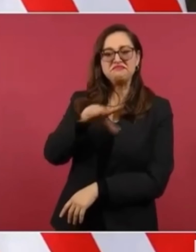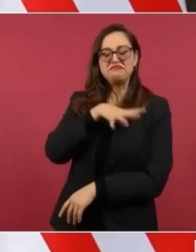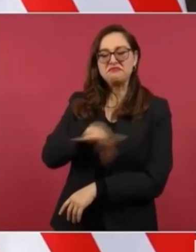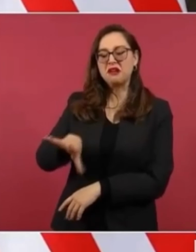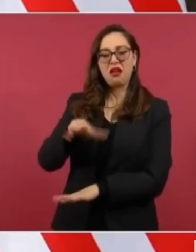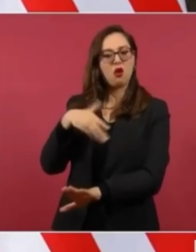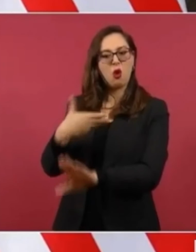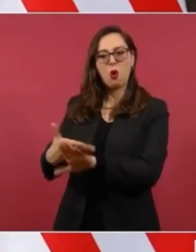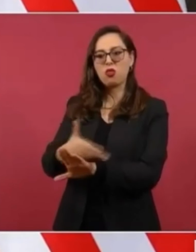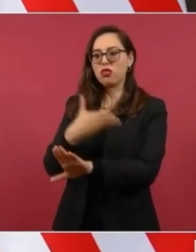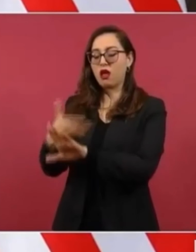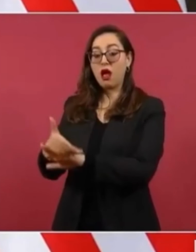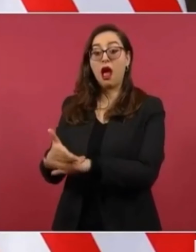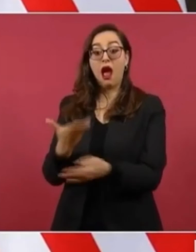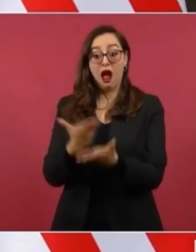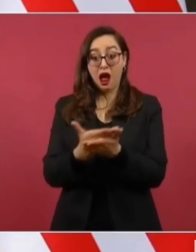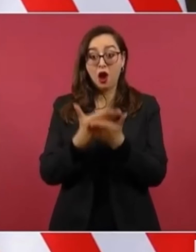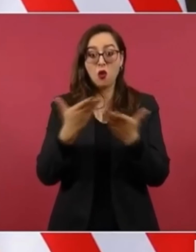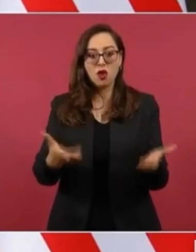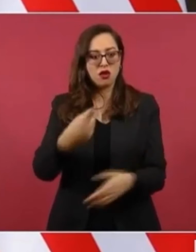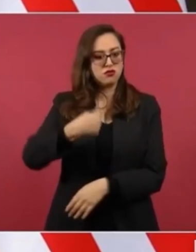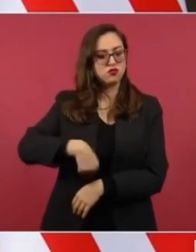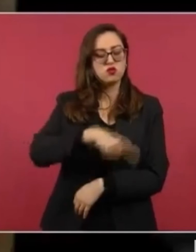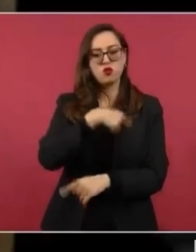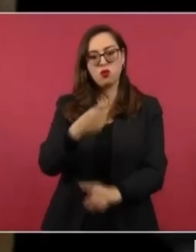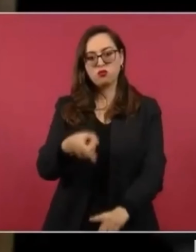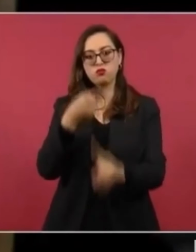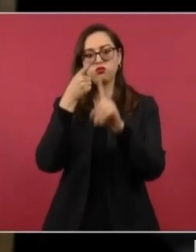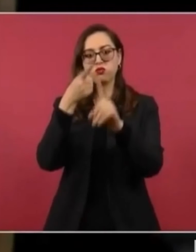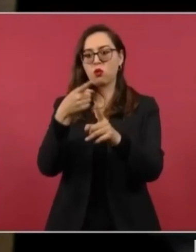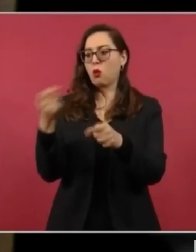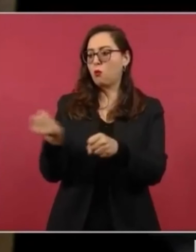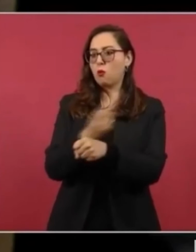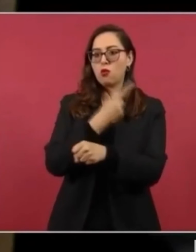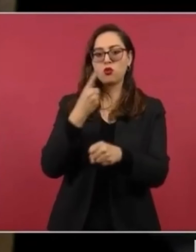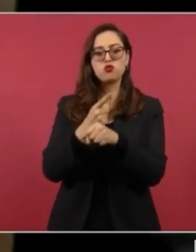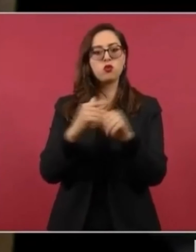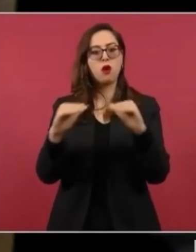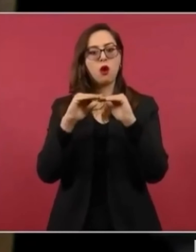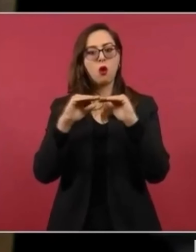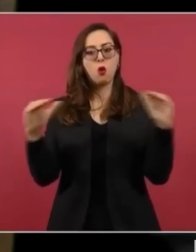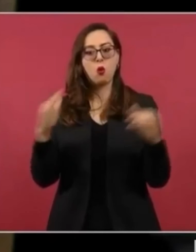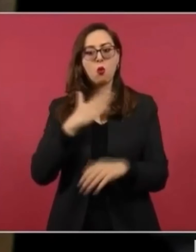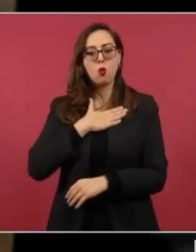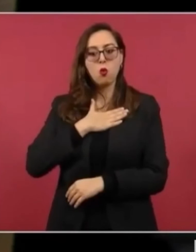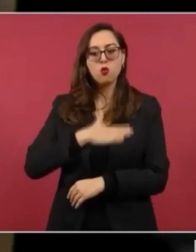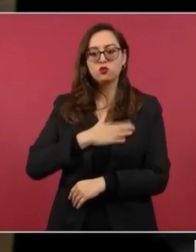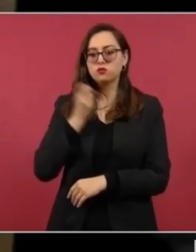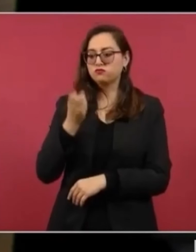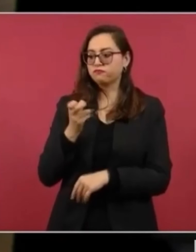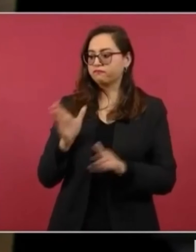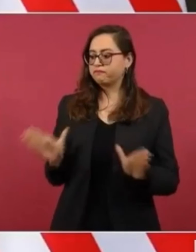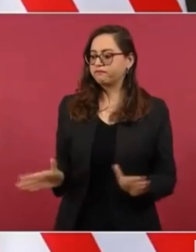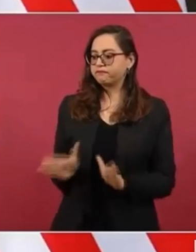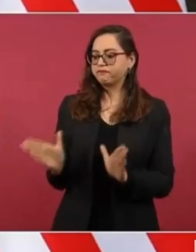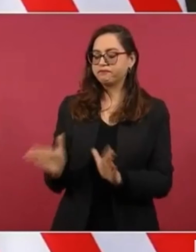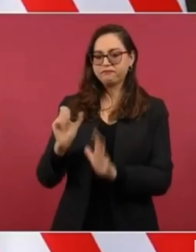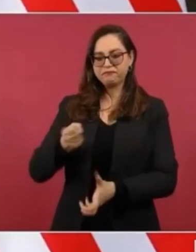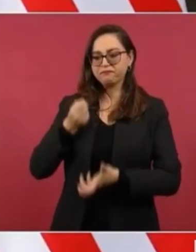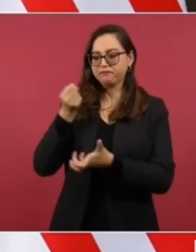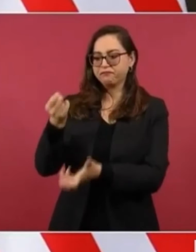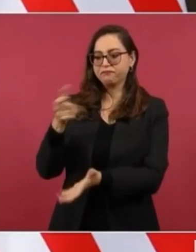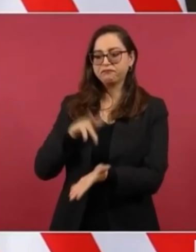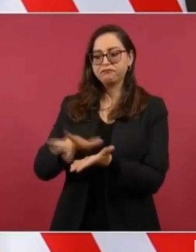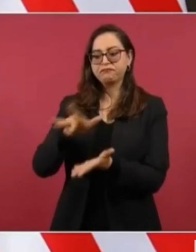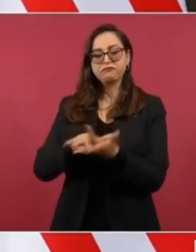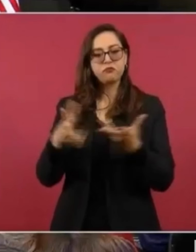afectadas para que todos tengan una oportunidad justa. Es una de las inversiones más inteligentes que podemos hacer para nuestro futuro y la vamos a hacer juntos.